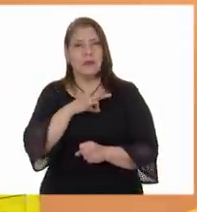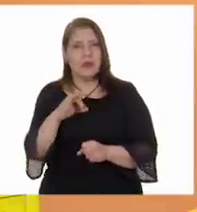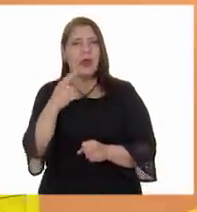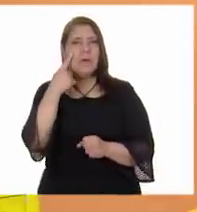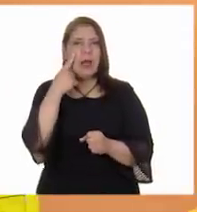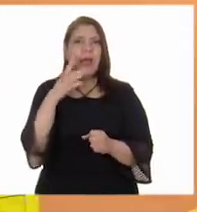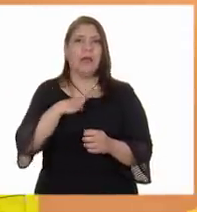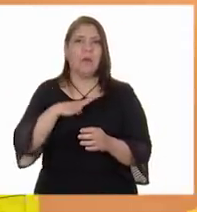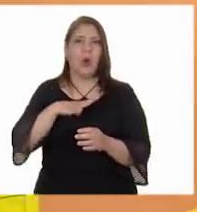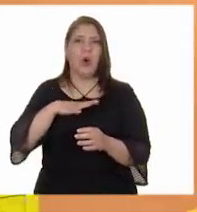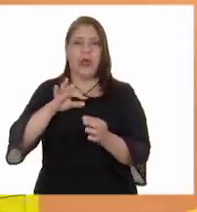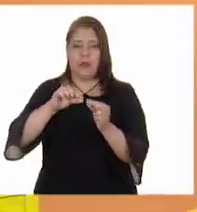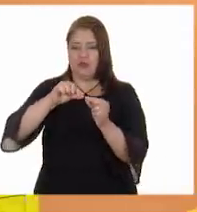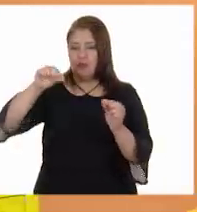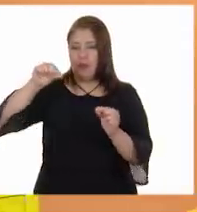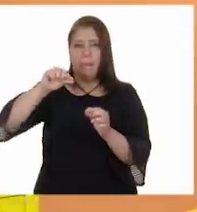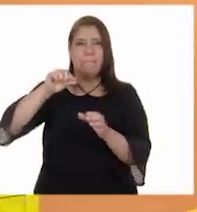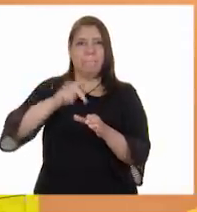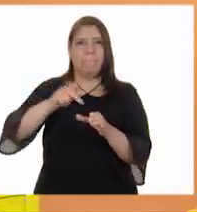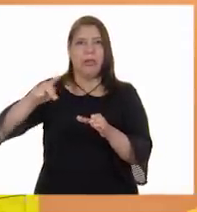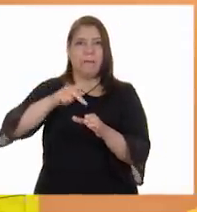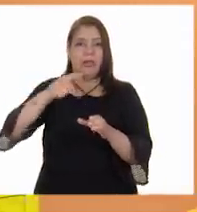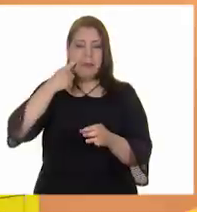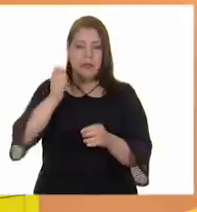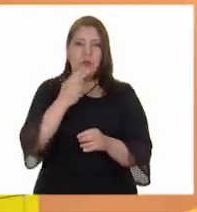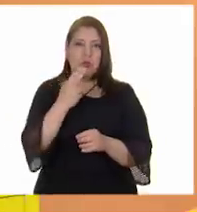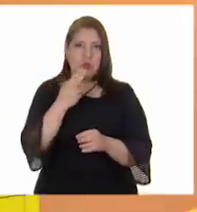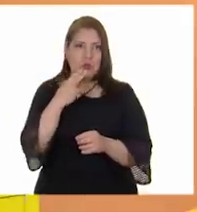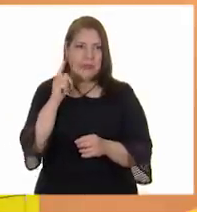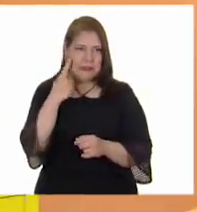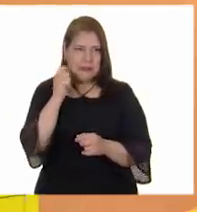nuestros pinceles. Yo aquí tengo pinceles que son